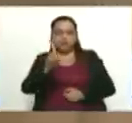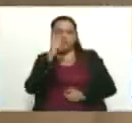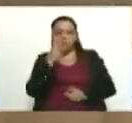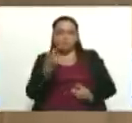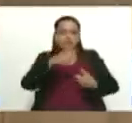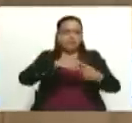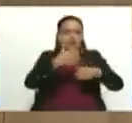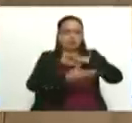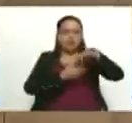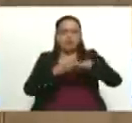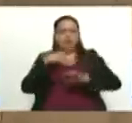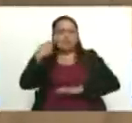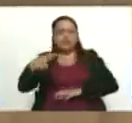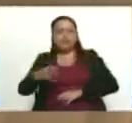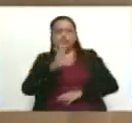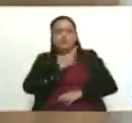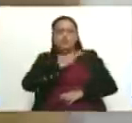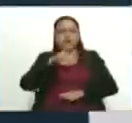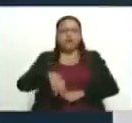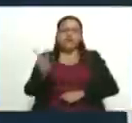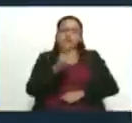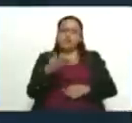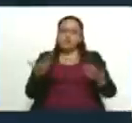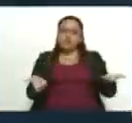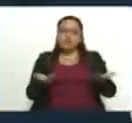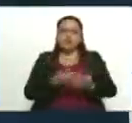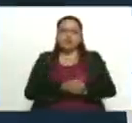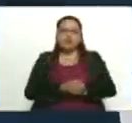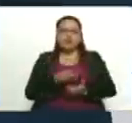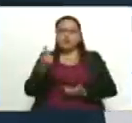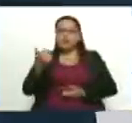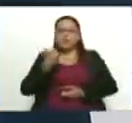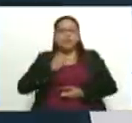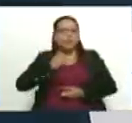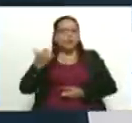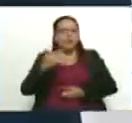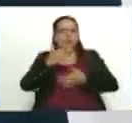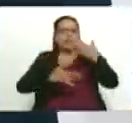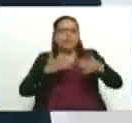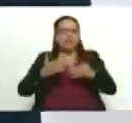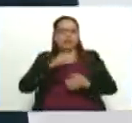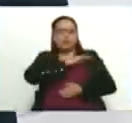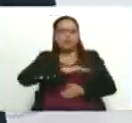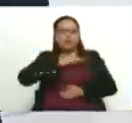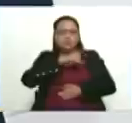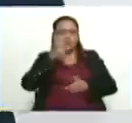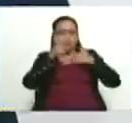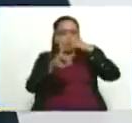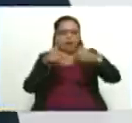asuntos políticos internos de Venezuela. Eso en cualquier misión de observación electoral existe. Yo tengo el video